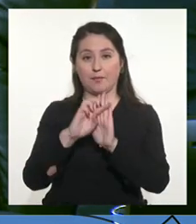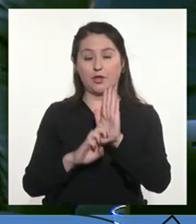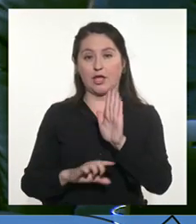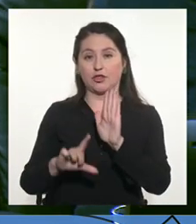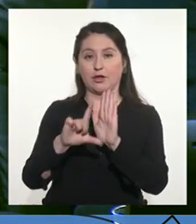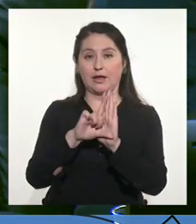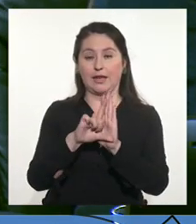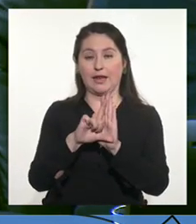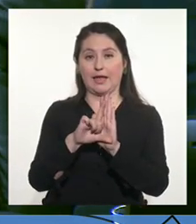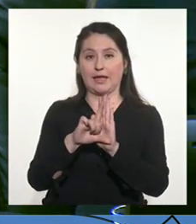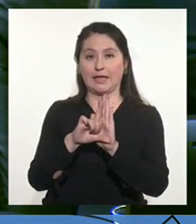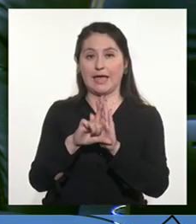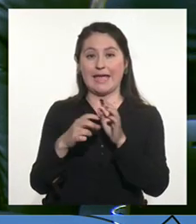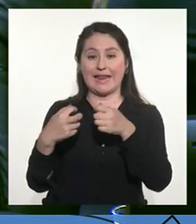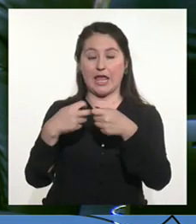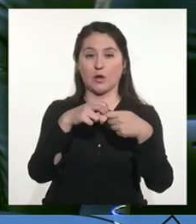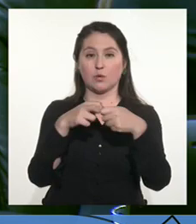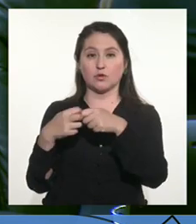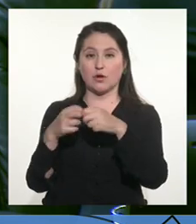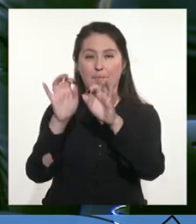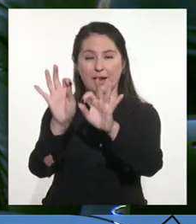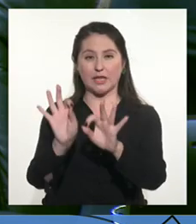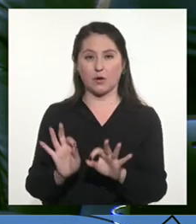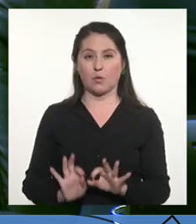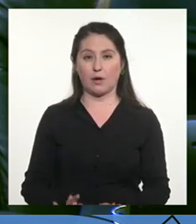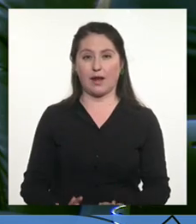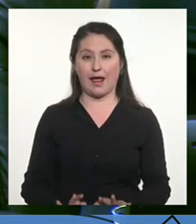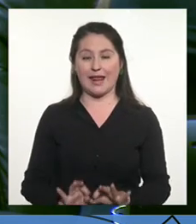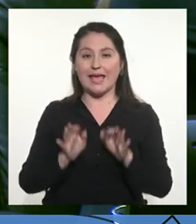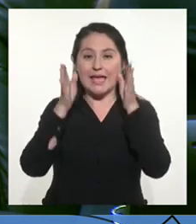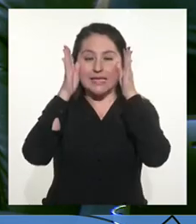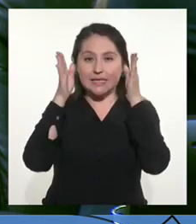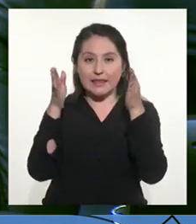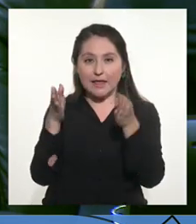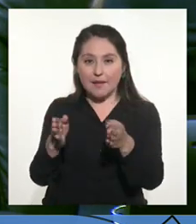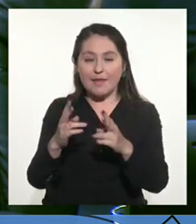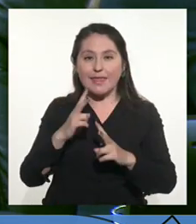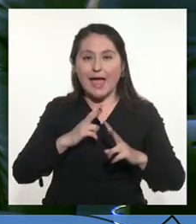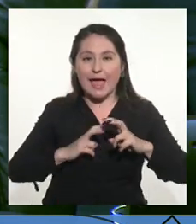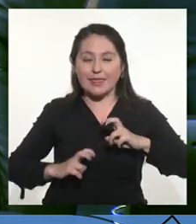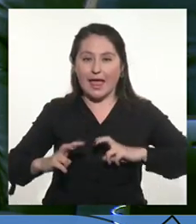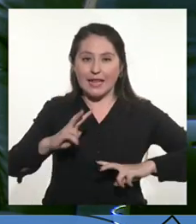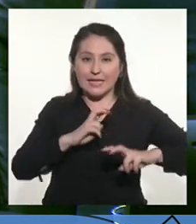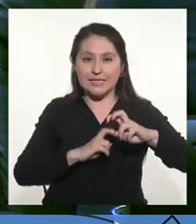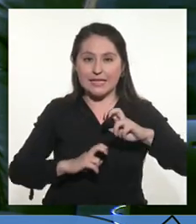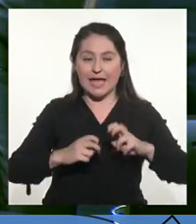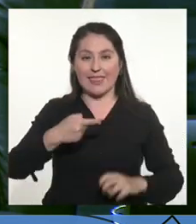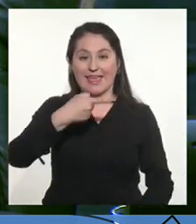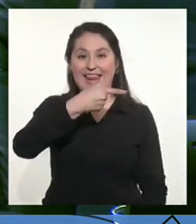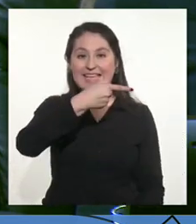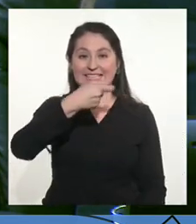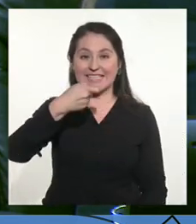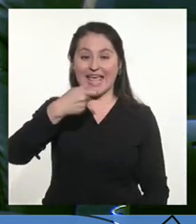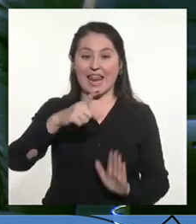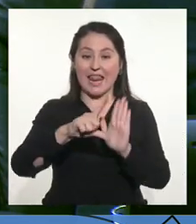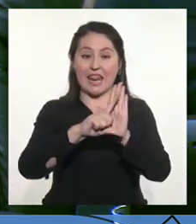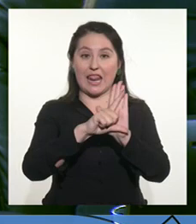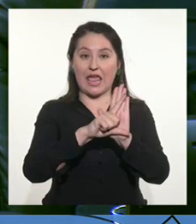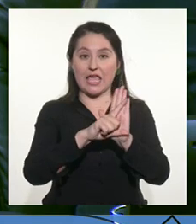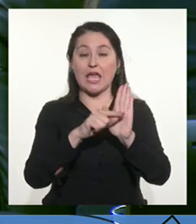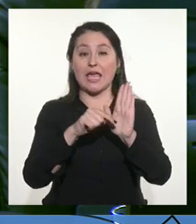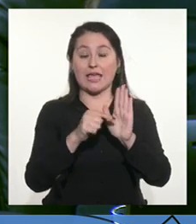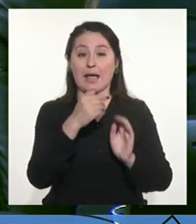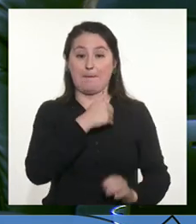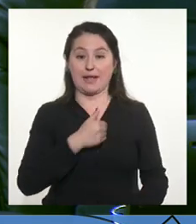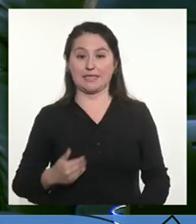que la discusión en particular va a estar centrada en el análisis de las 100 leyes que hoy día el presidente